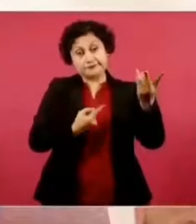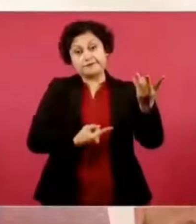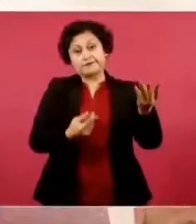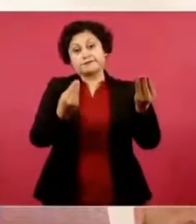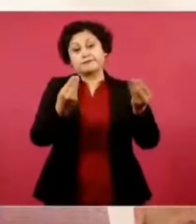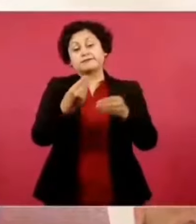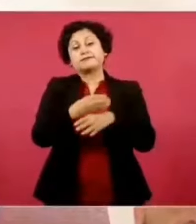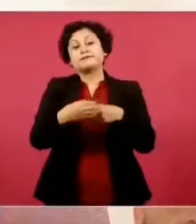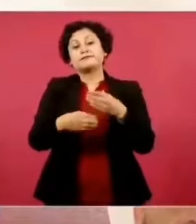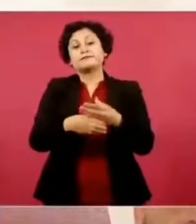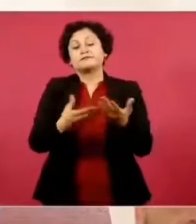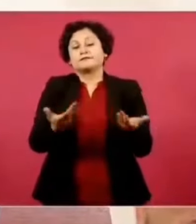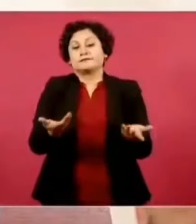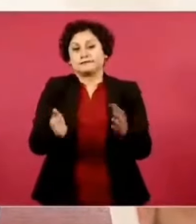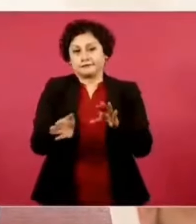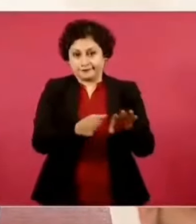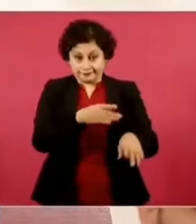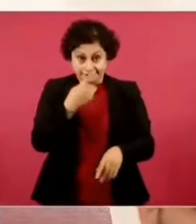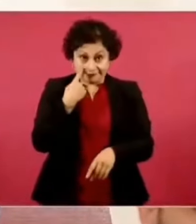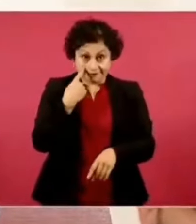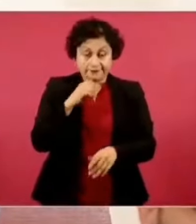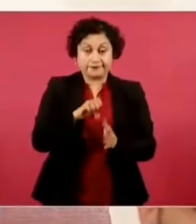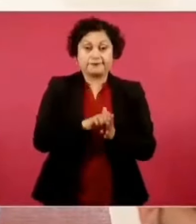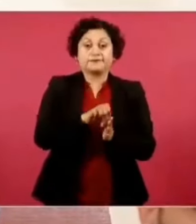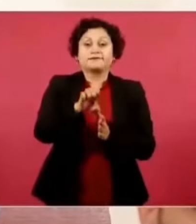Les puedo decir que